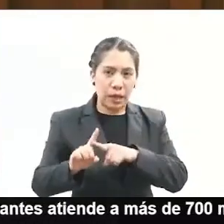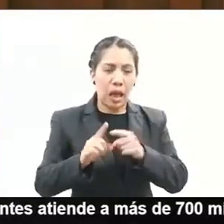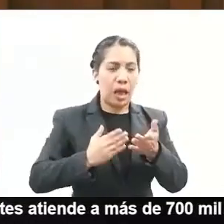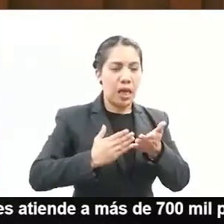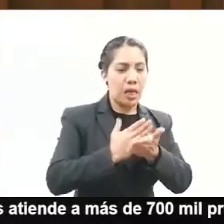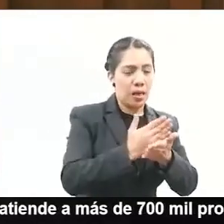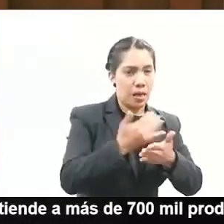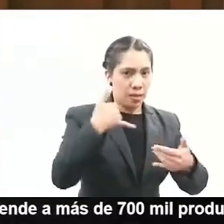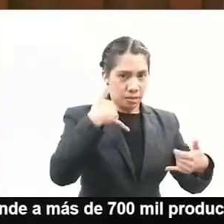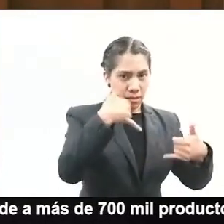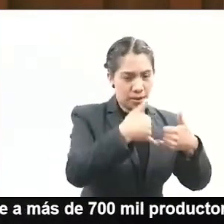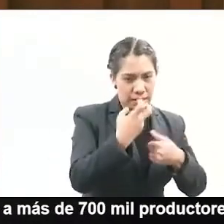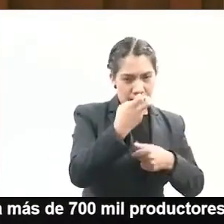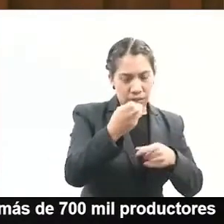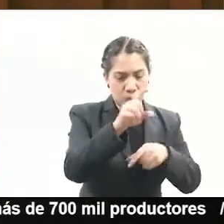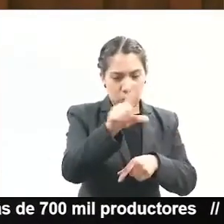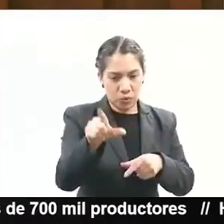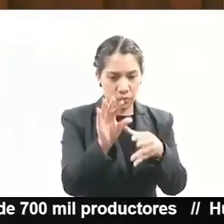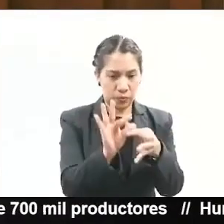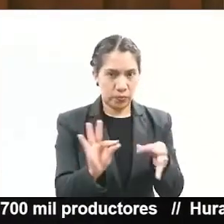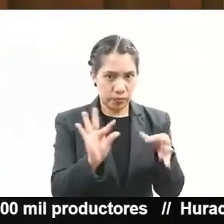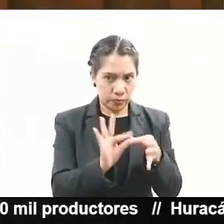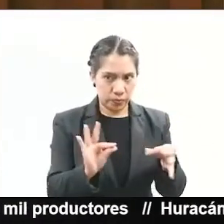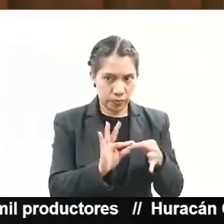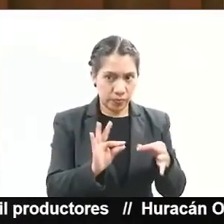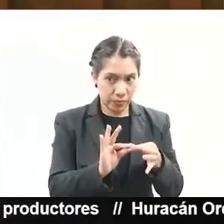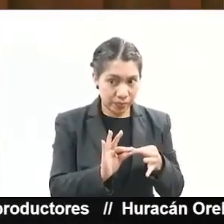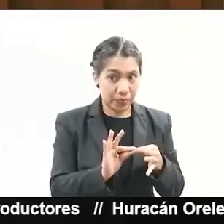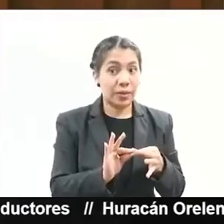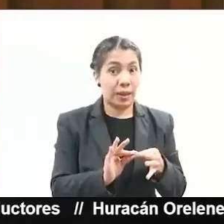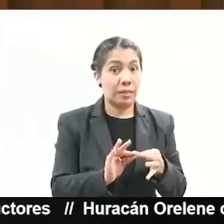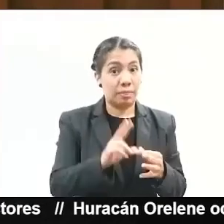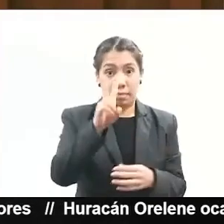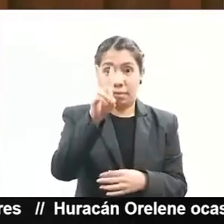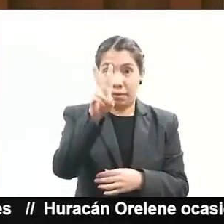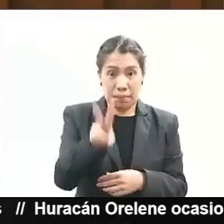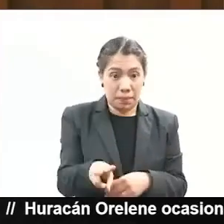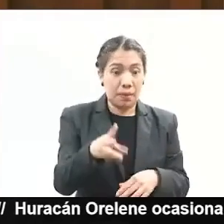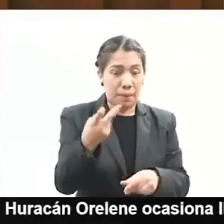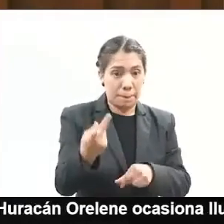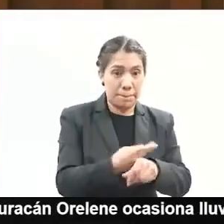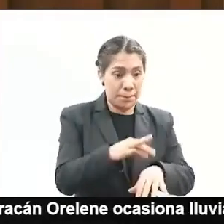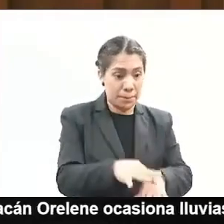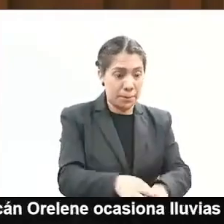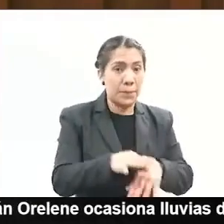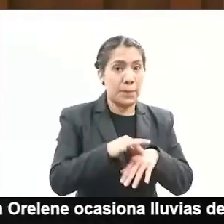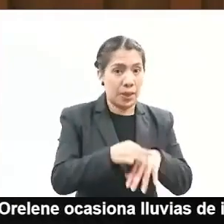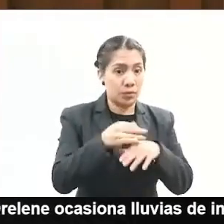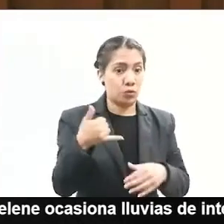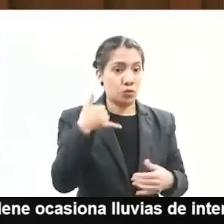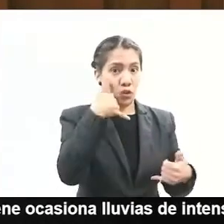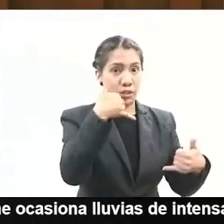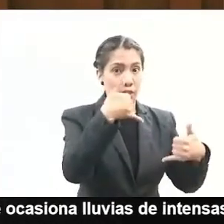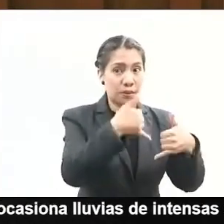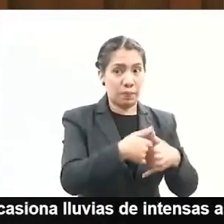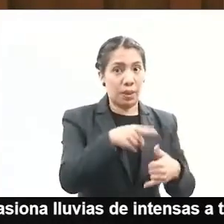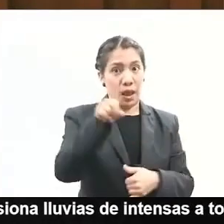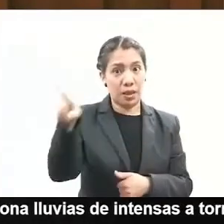hablar más adelante. Es decir, había interceptaciones telefónicas en tiempo real de lo que estaba pasando en